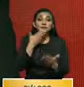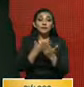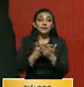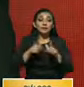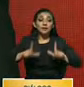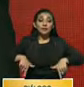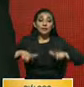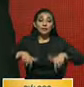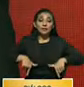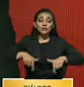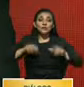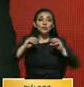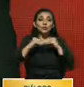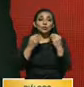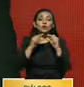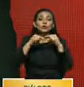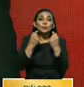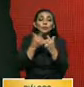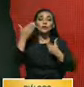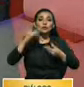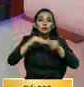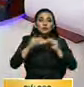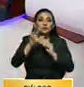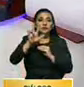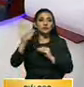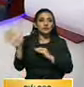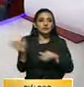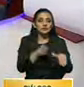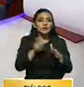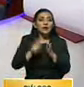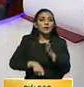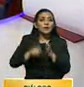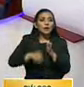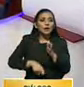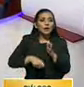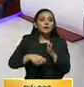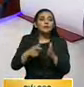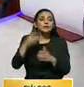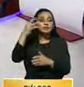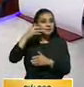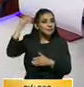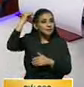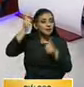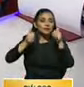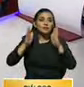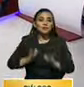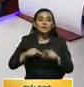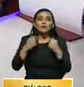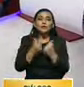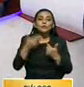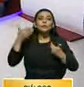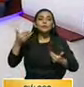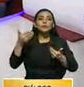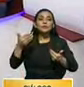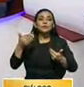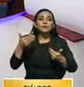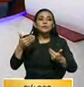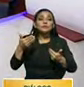Alianza País. Y de inmediato pasamos a escuchar a la abogada Cintia Viteri, candidata del Partido Social